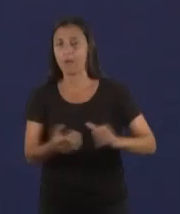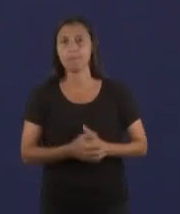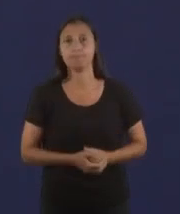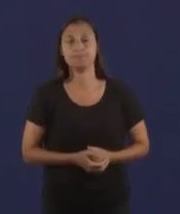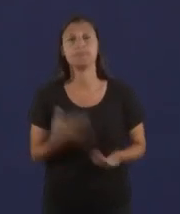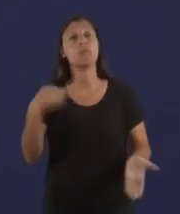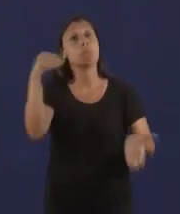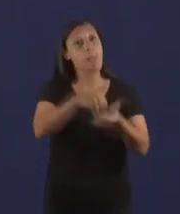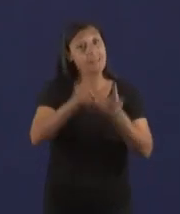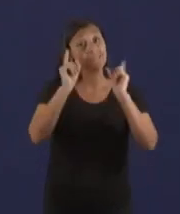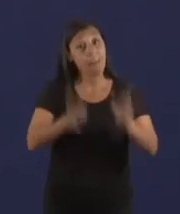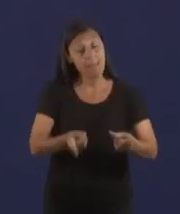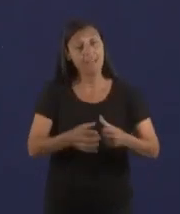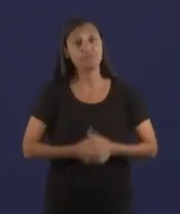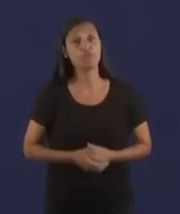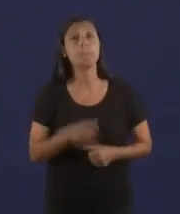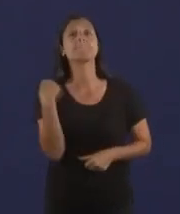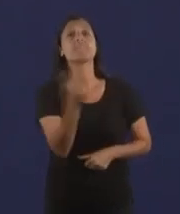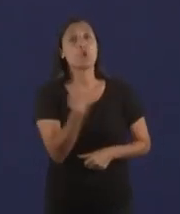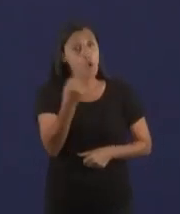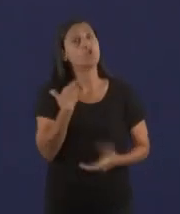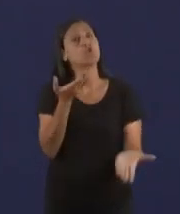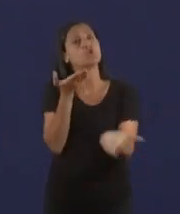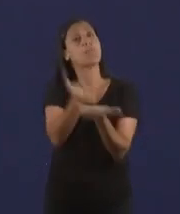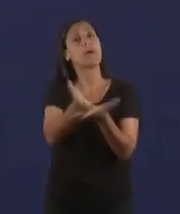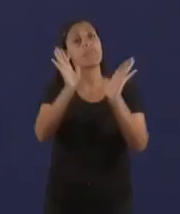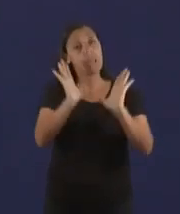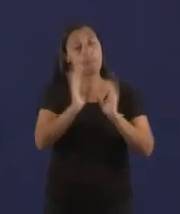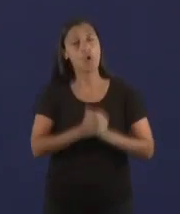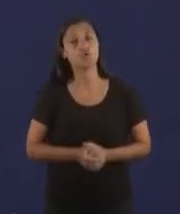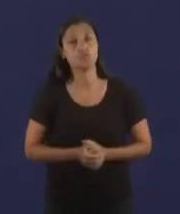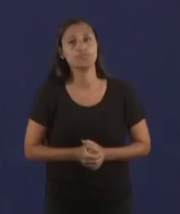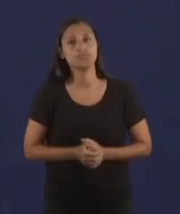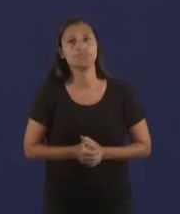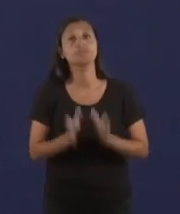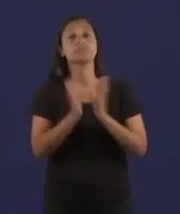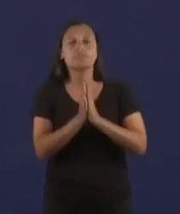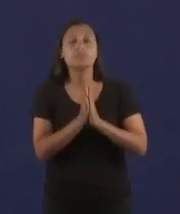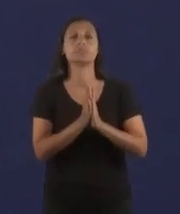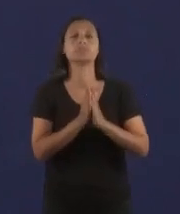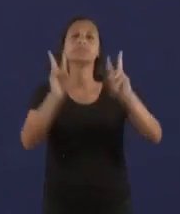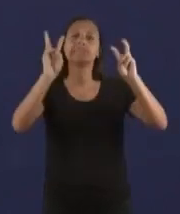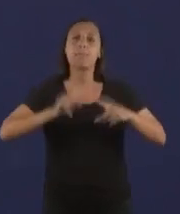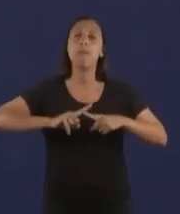al margen de esto entendemos y apelamos a que la política